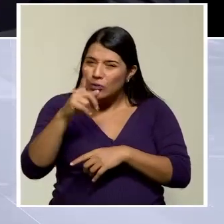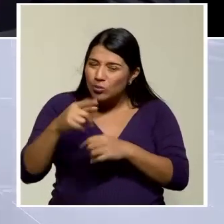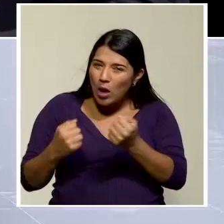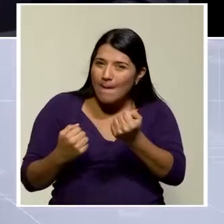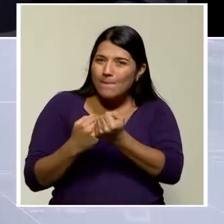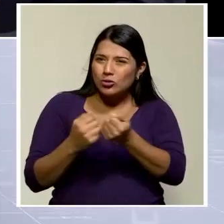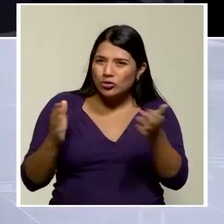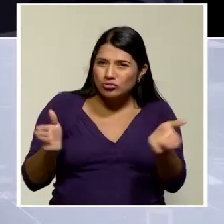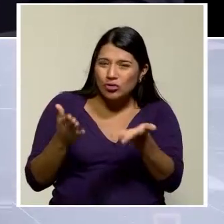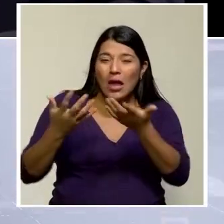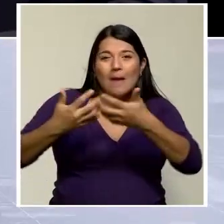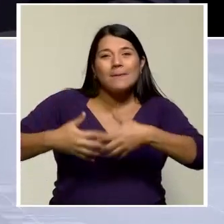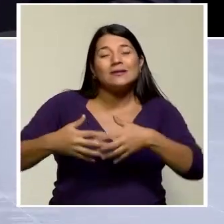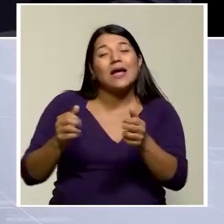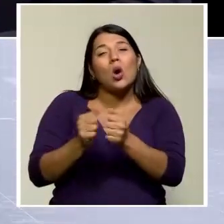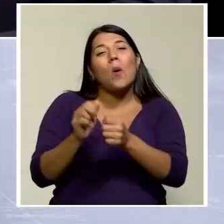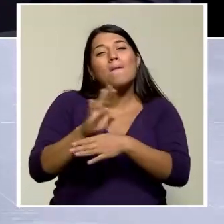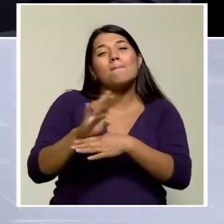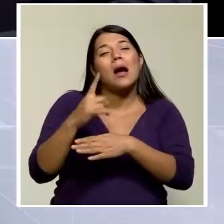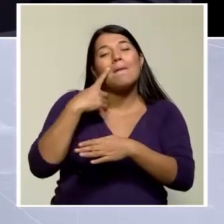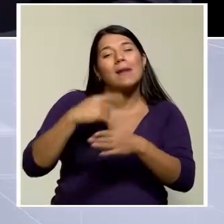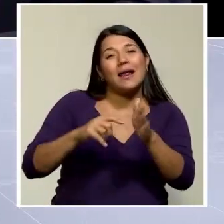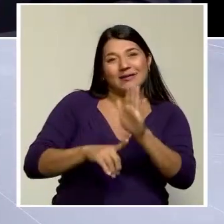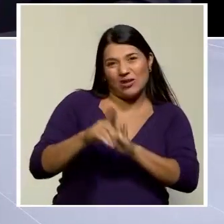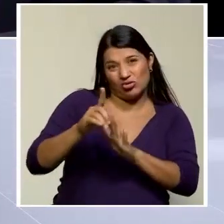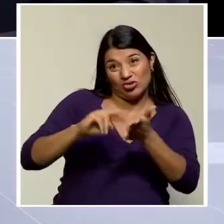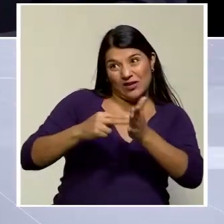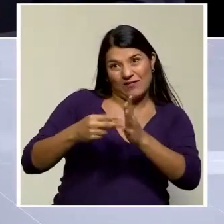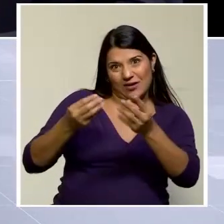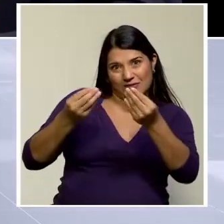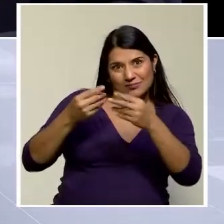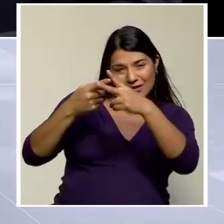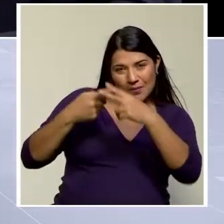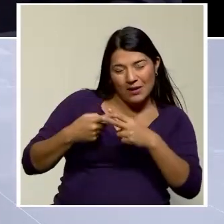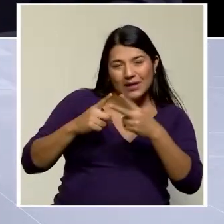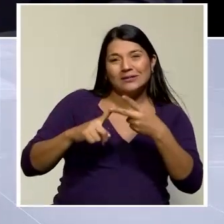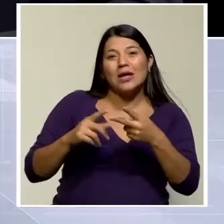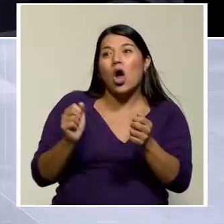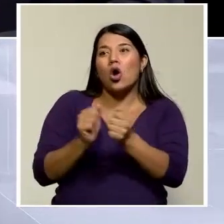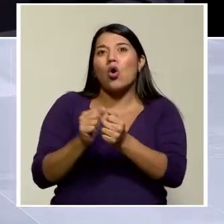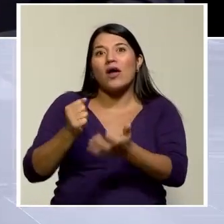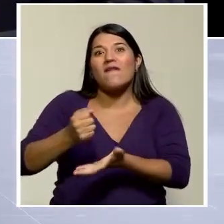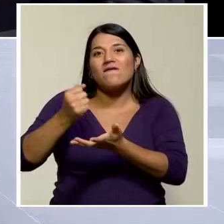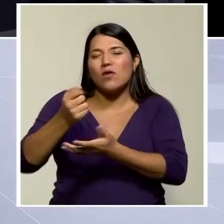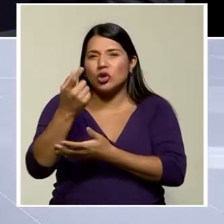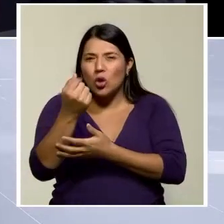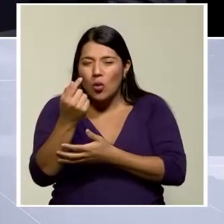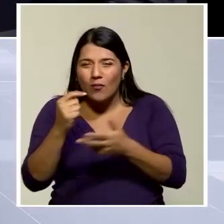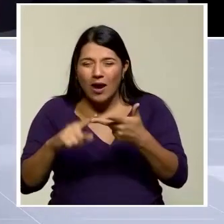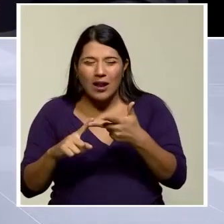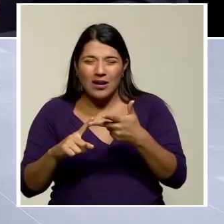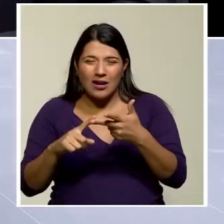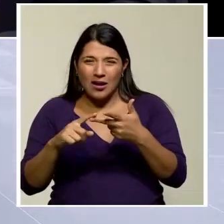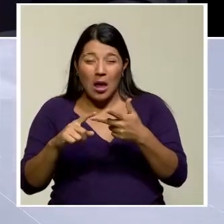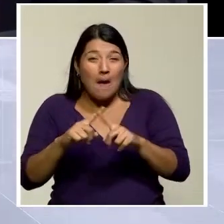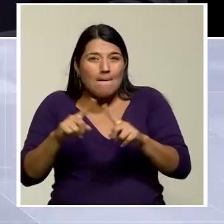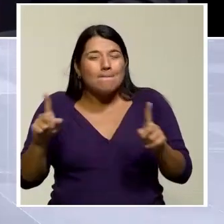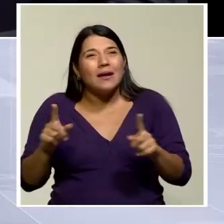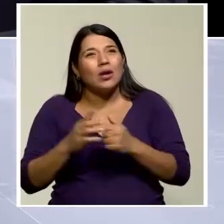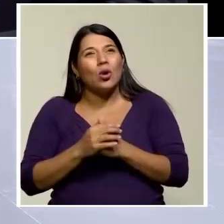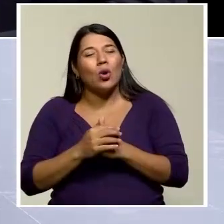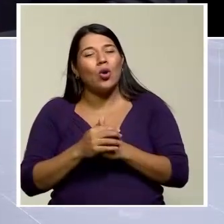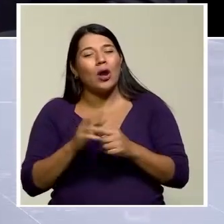empresas con la banca para el desarrollo, con el fondo de avales, con incentivos tributarios bien pensados, pero el enfoque no puede ser, como hablan